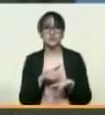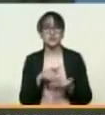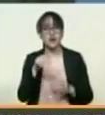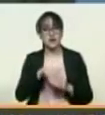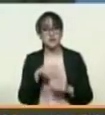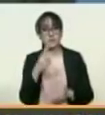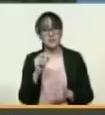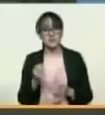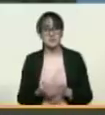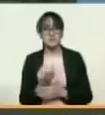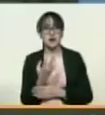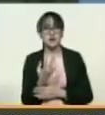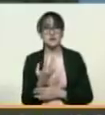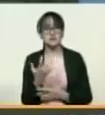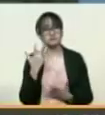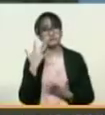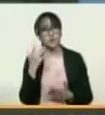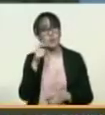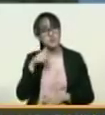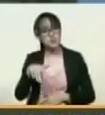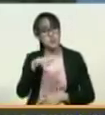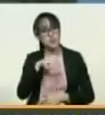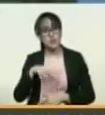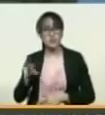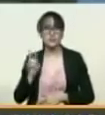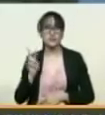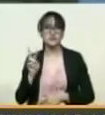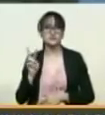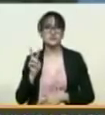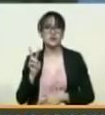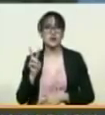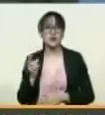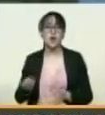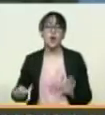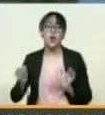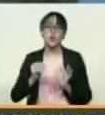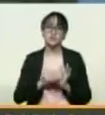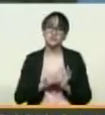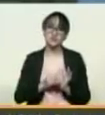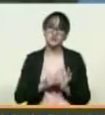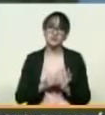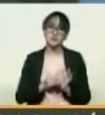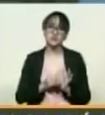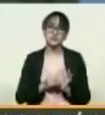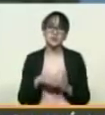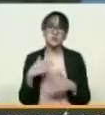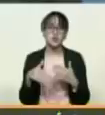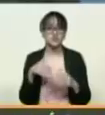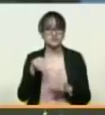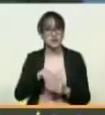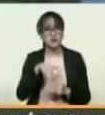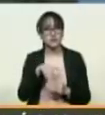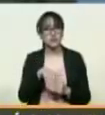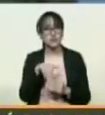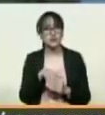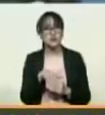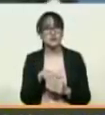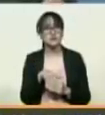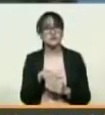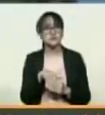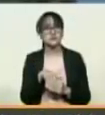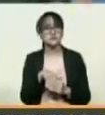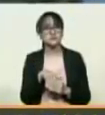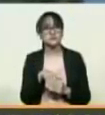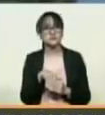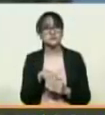mayo, verán cómo el pueblo venezolano una vez más se vuelca al proceso electoral, y van a tener